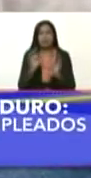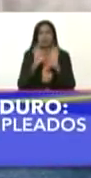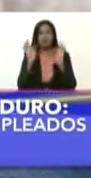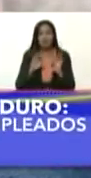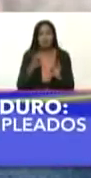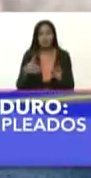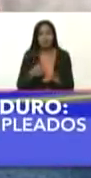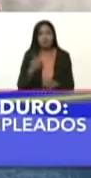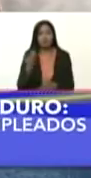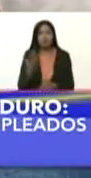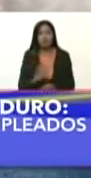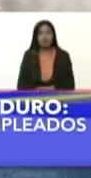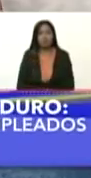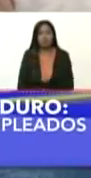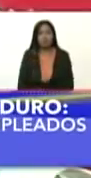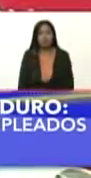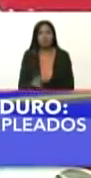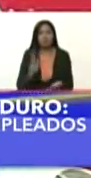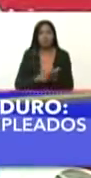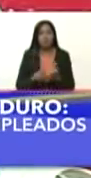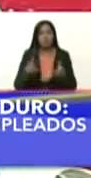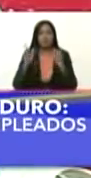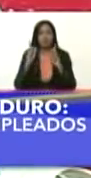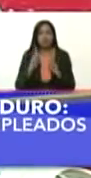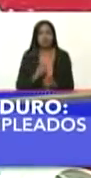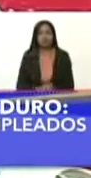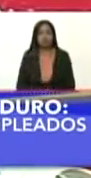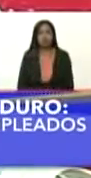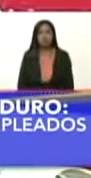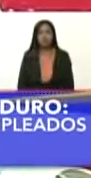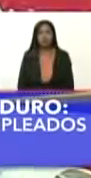estos. Cúmplase. No se discuta.